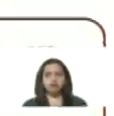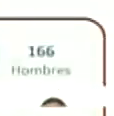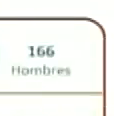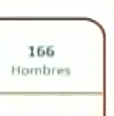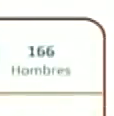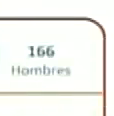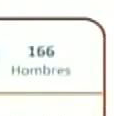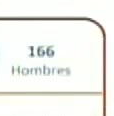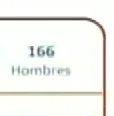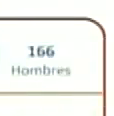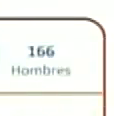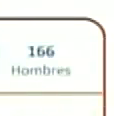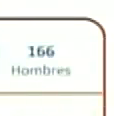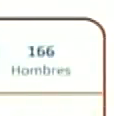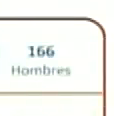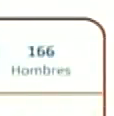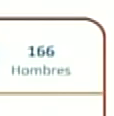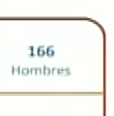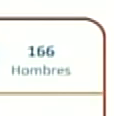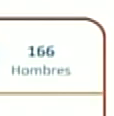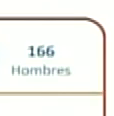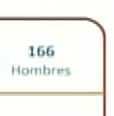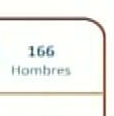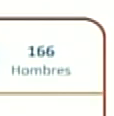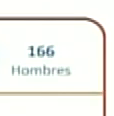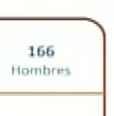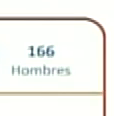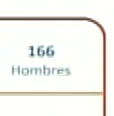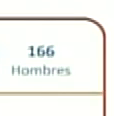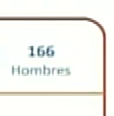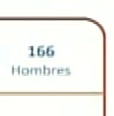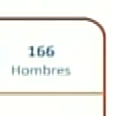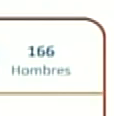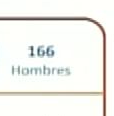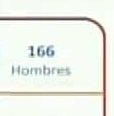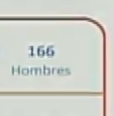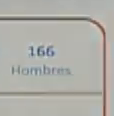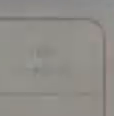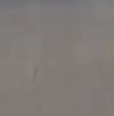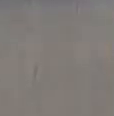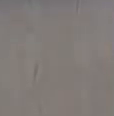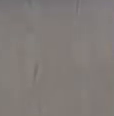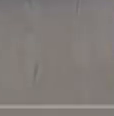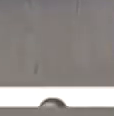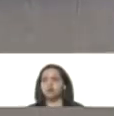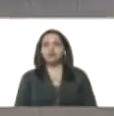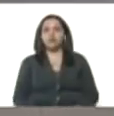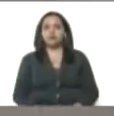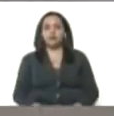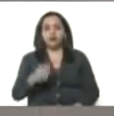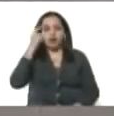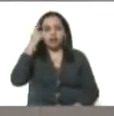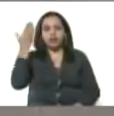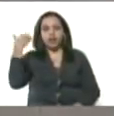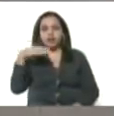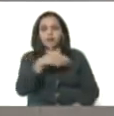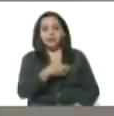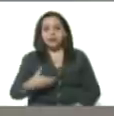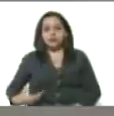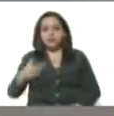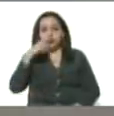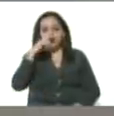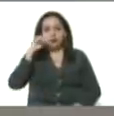se están reportando. Bueno, el presidente Nicolás Maduro, como ustedes bien saben, el día de ayer anunció